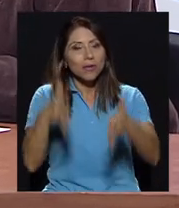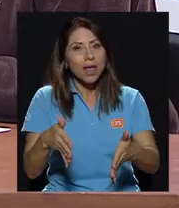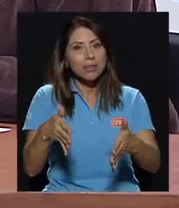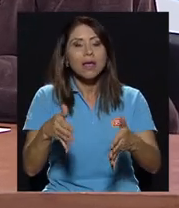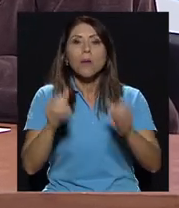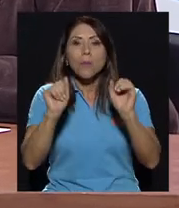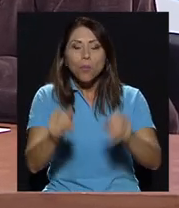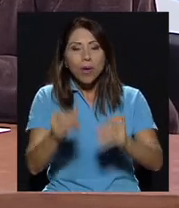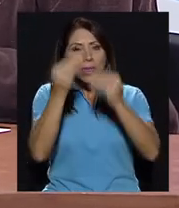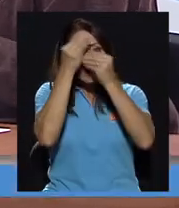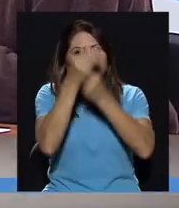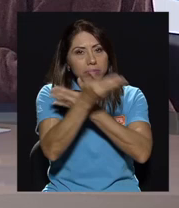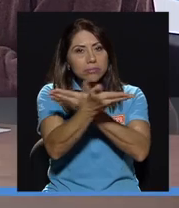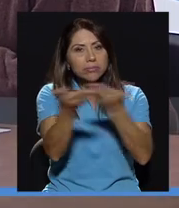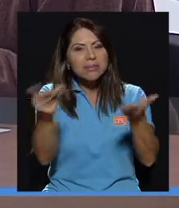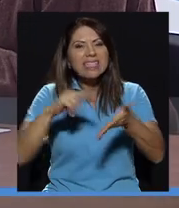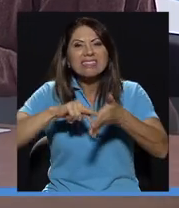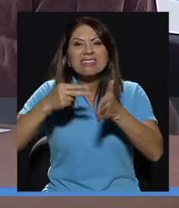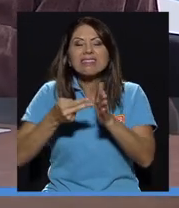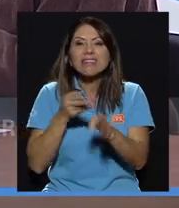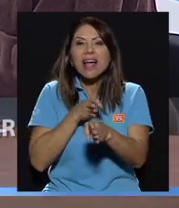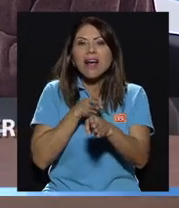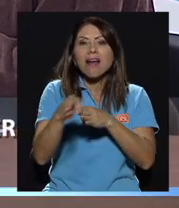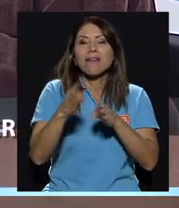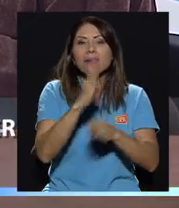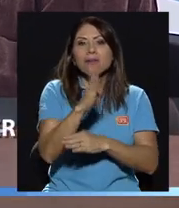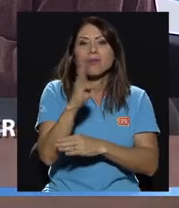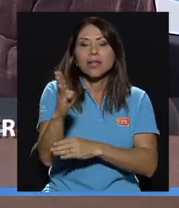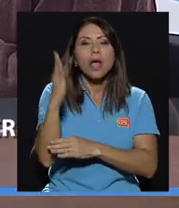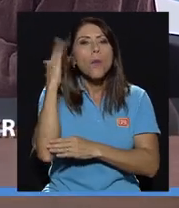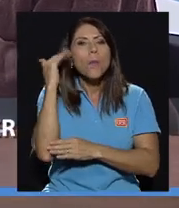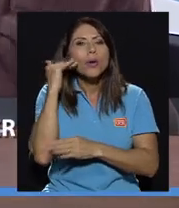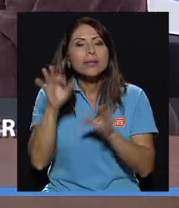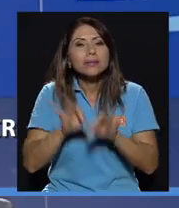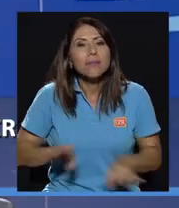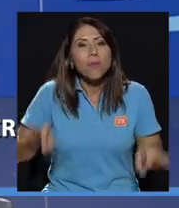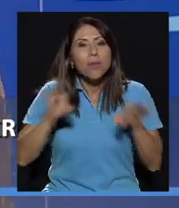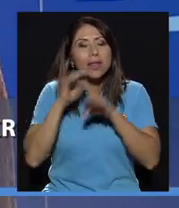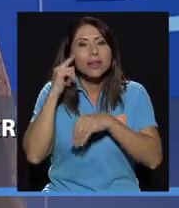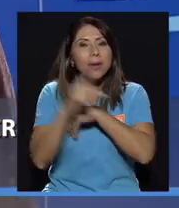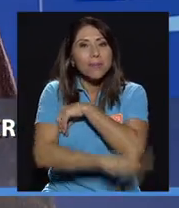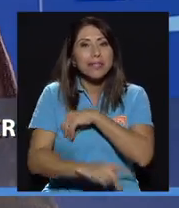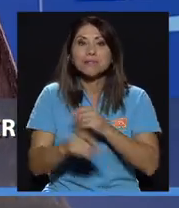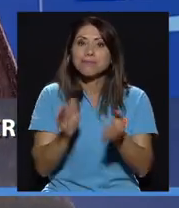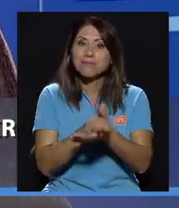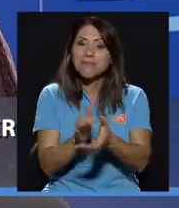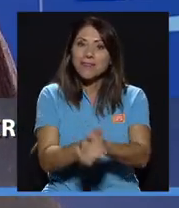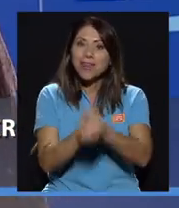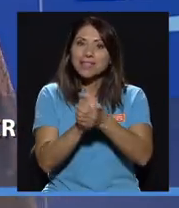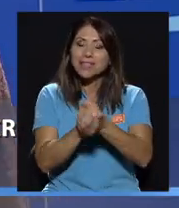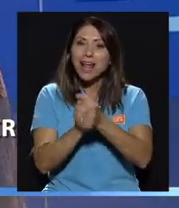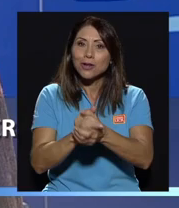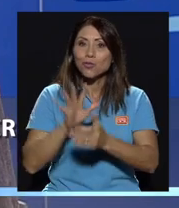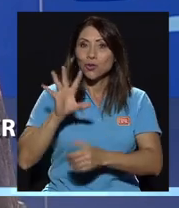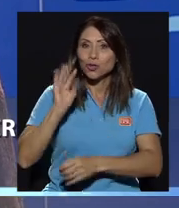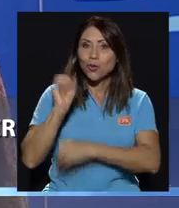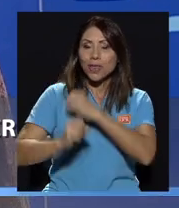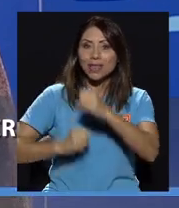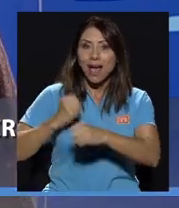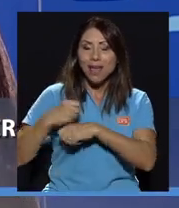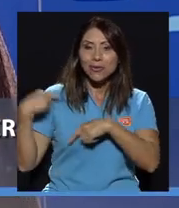informar a nuestros televidentes qué es esta carrera y por qué es importante para un país felicitarlos por esos 50 años verdad y